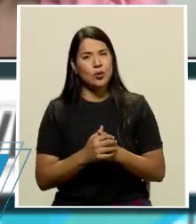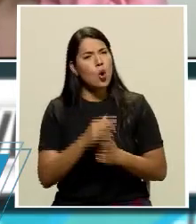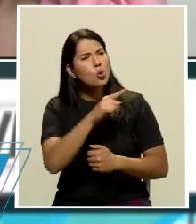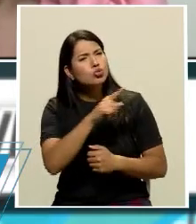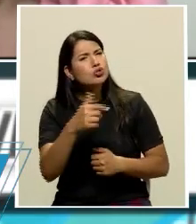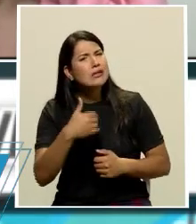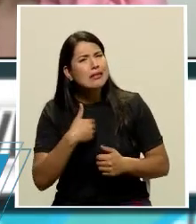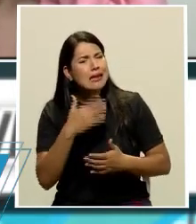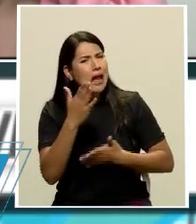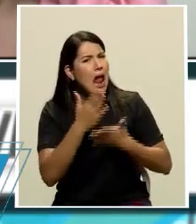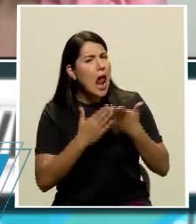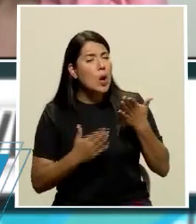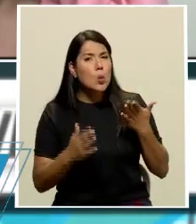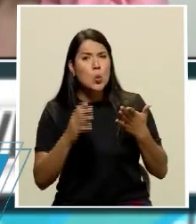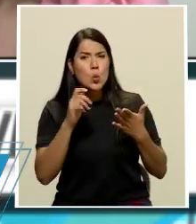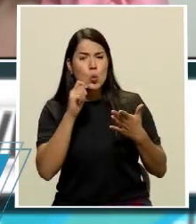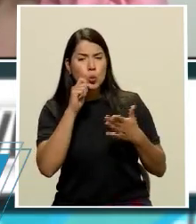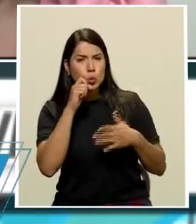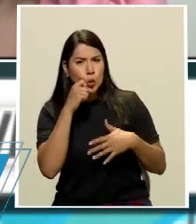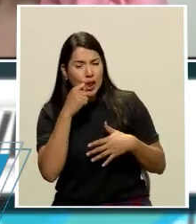¿tienen alguna receta